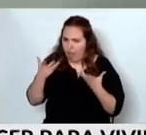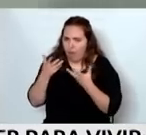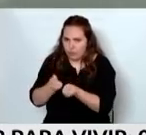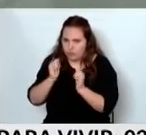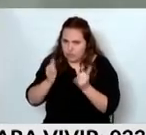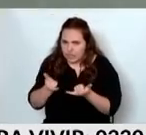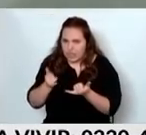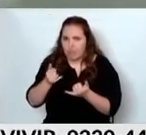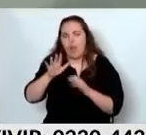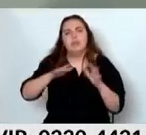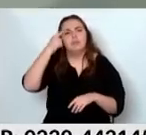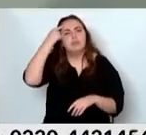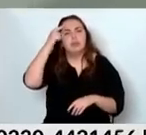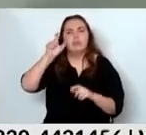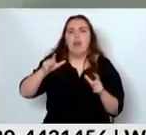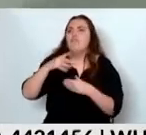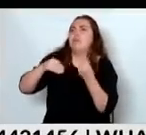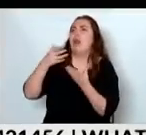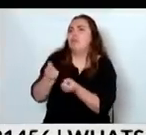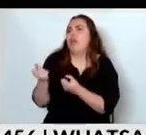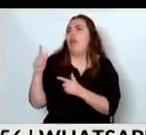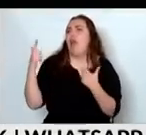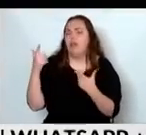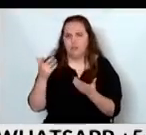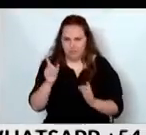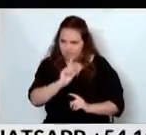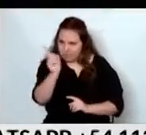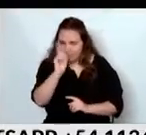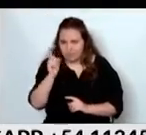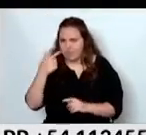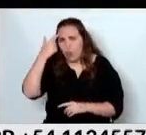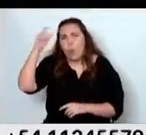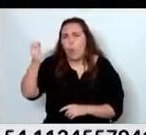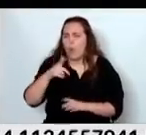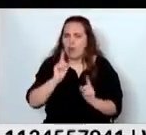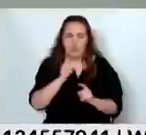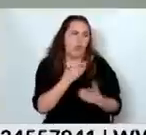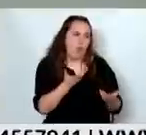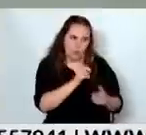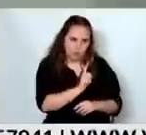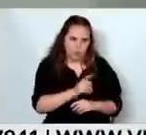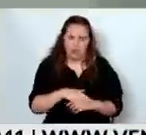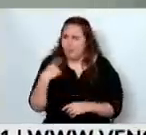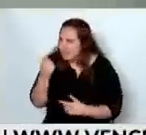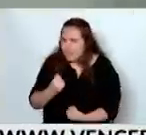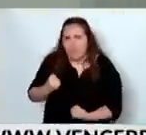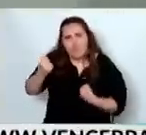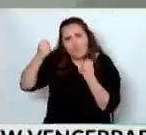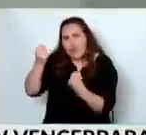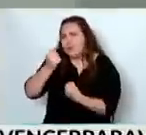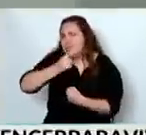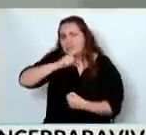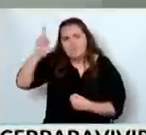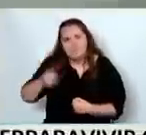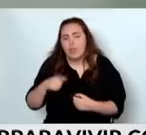uno dice, bueno, ¿dónde estaba la familia cuando esto pasaba? No, ya no hay que juzgar. Claramente lo dimos no. Todo, y aún así somos